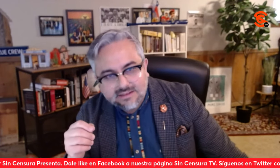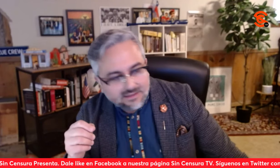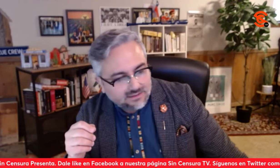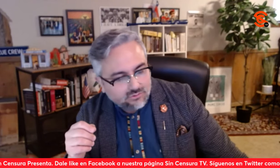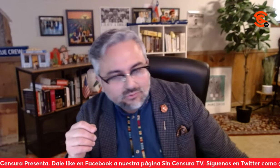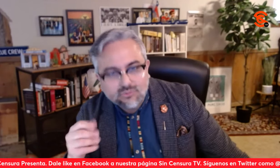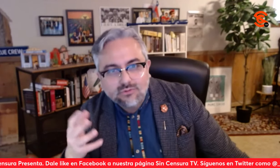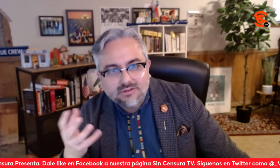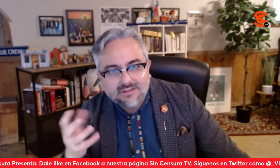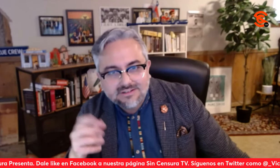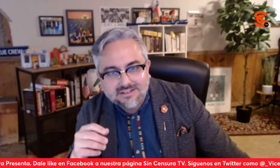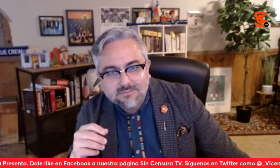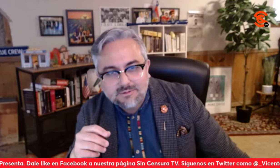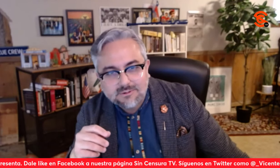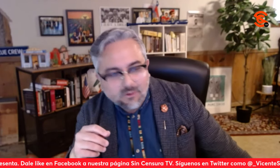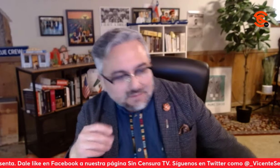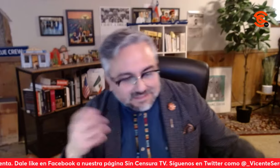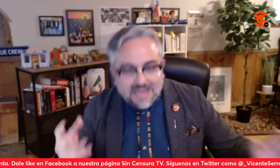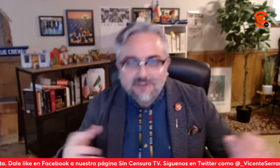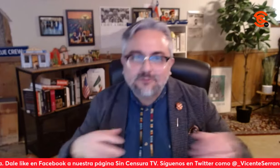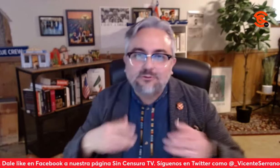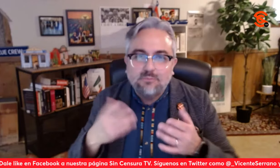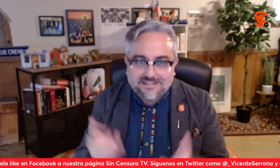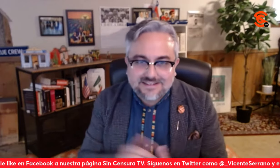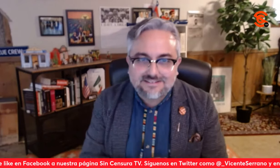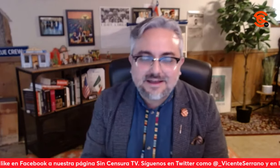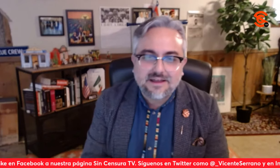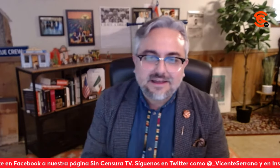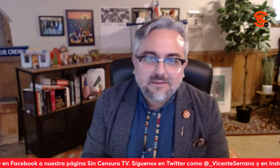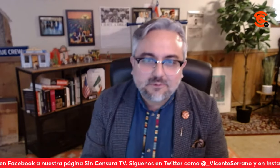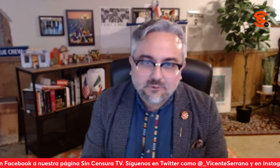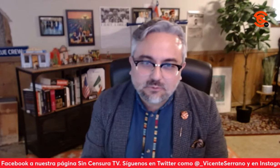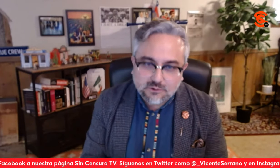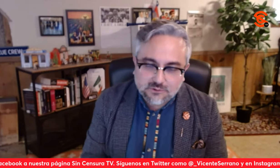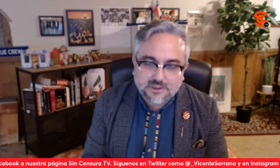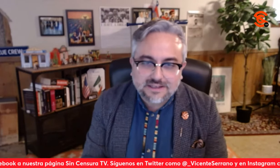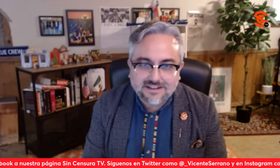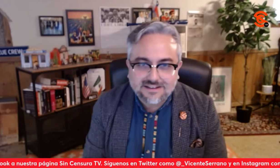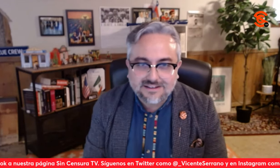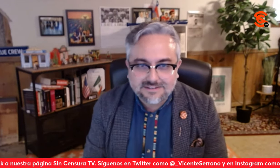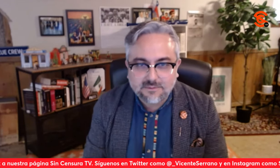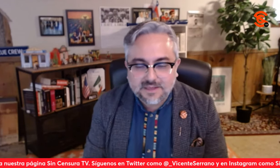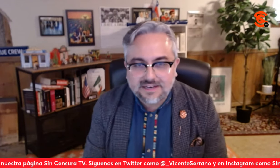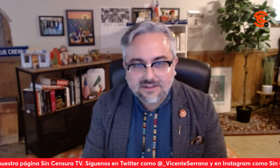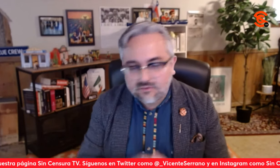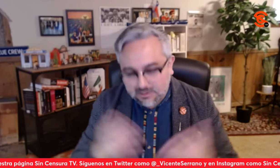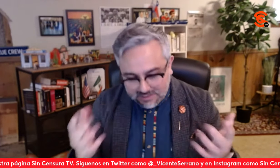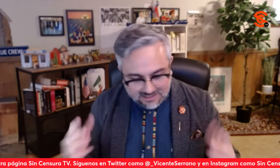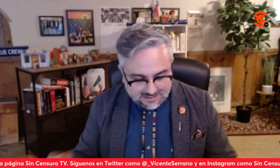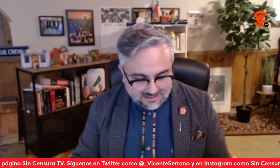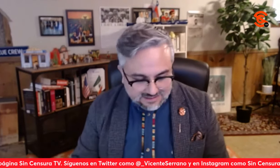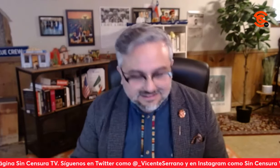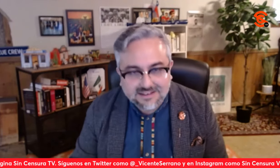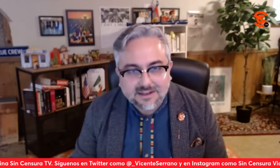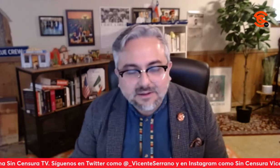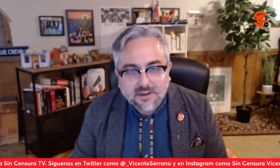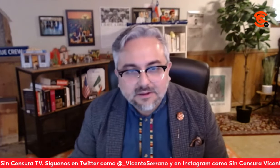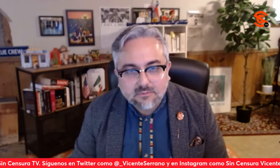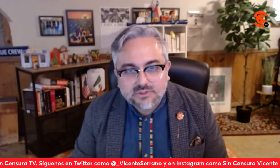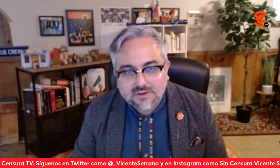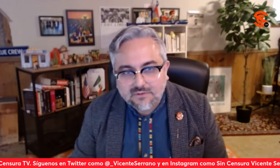eh su comentario su presencia Por supuesto que interviene no interviene